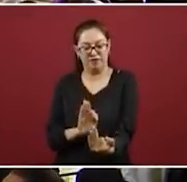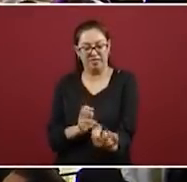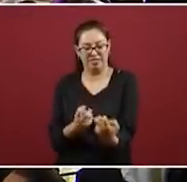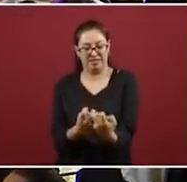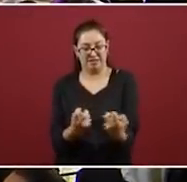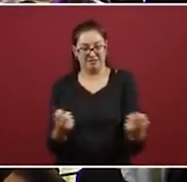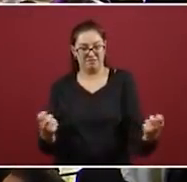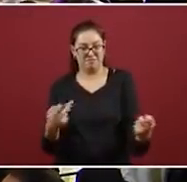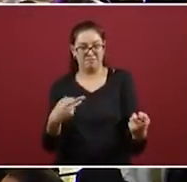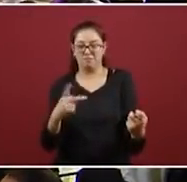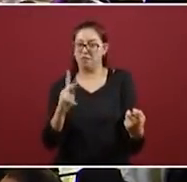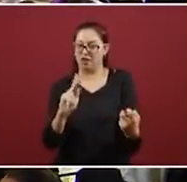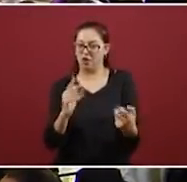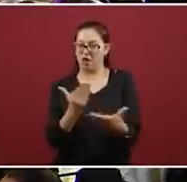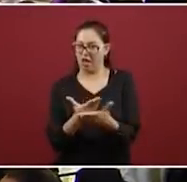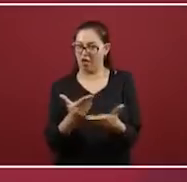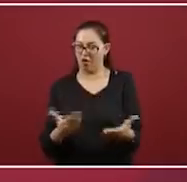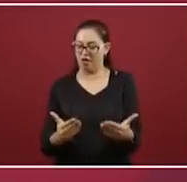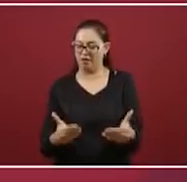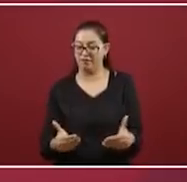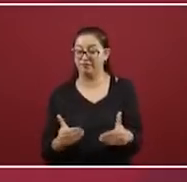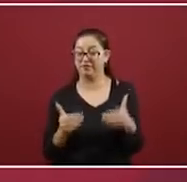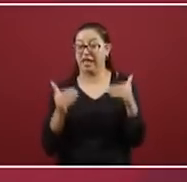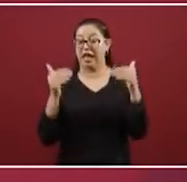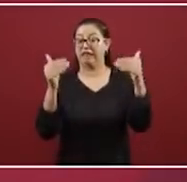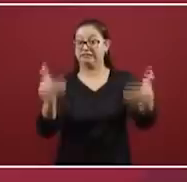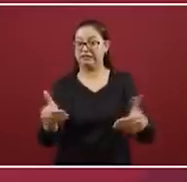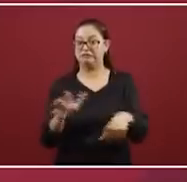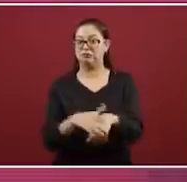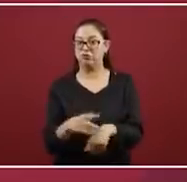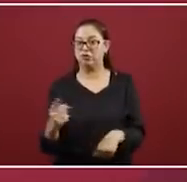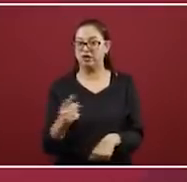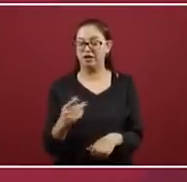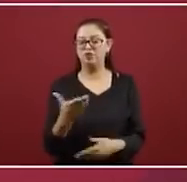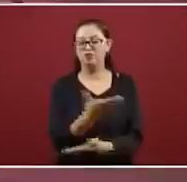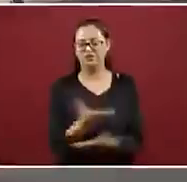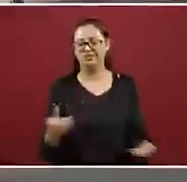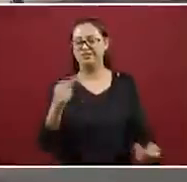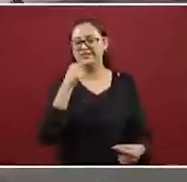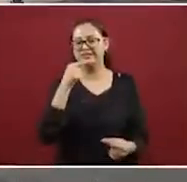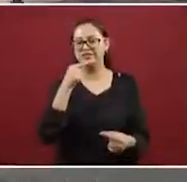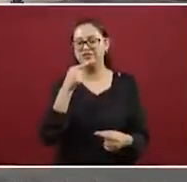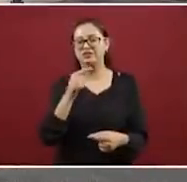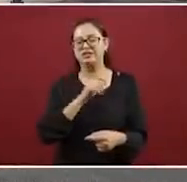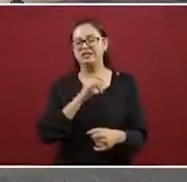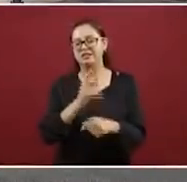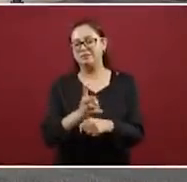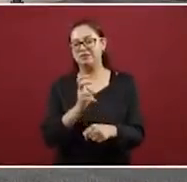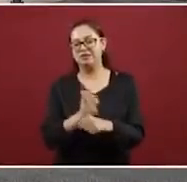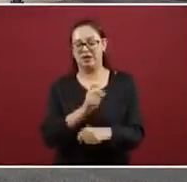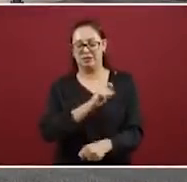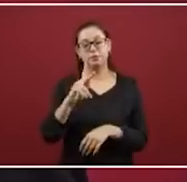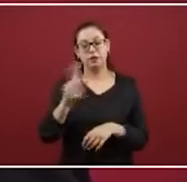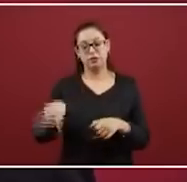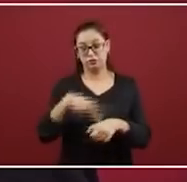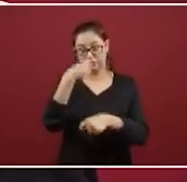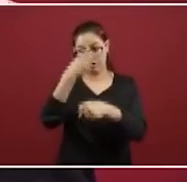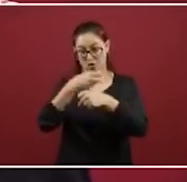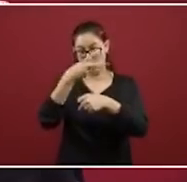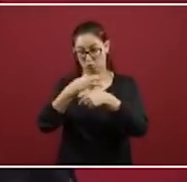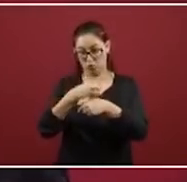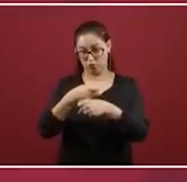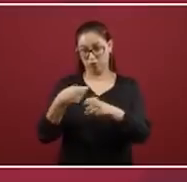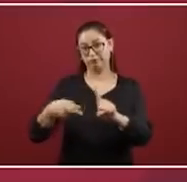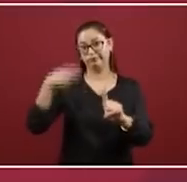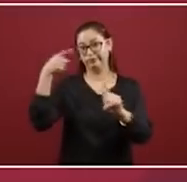El presidente Andrés Manuel López Obrador afirmó que con la aprobación de la reforma laboral se demuestra que México cumple con sus compromisos.